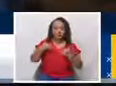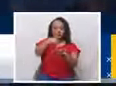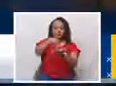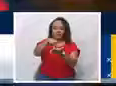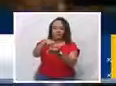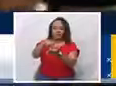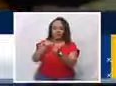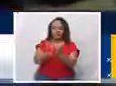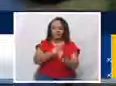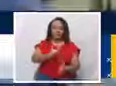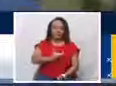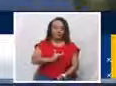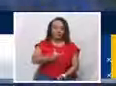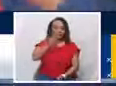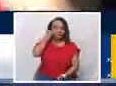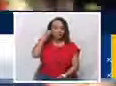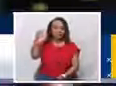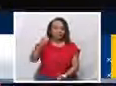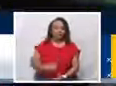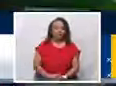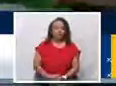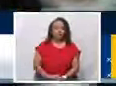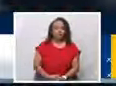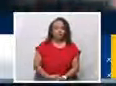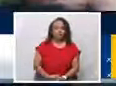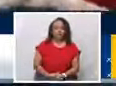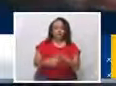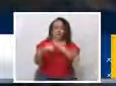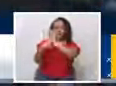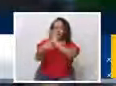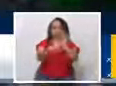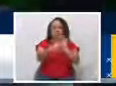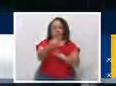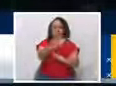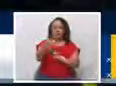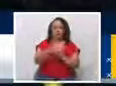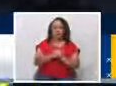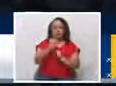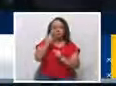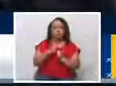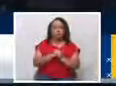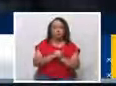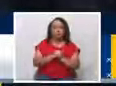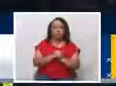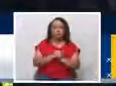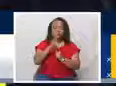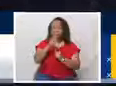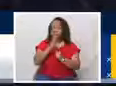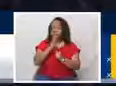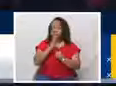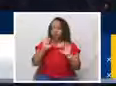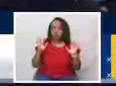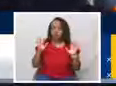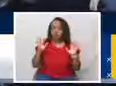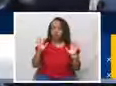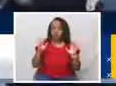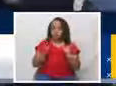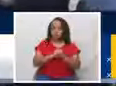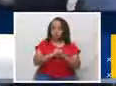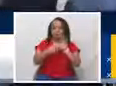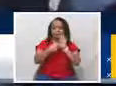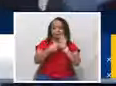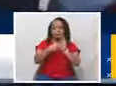sus medallas de oro en el pecho. Las enseña a la cámara. Parece que no hay declaraciones. Vamos a ver. La enseña a